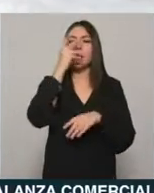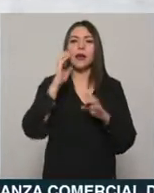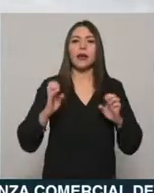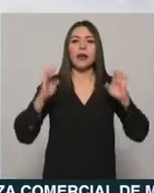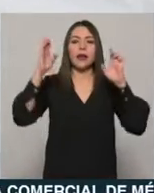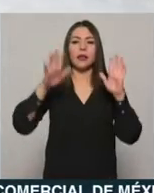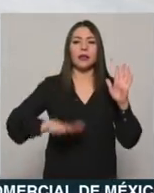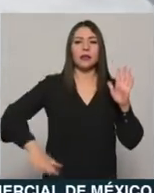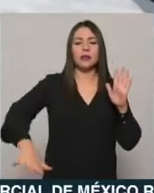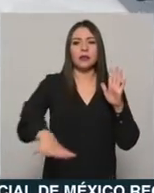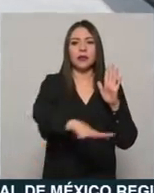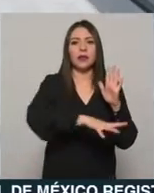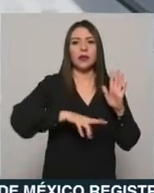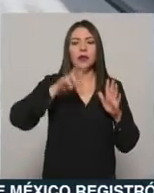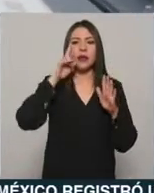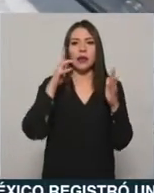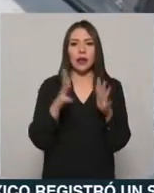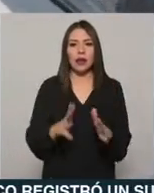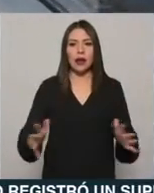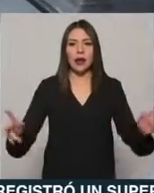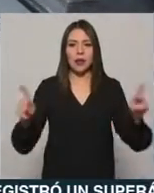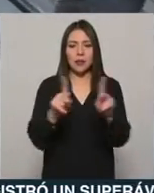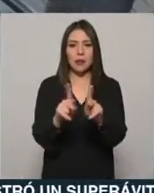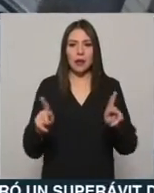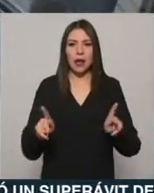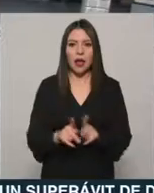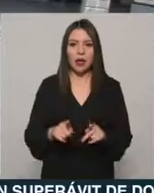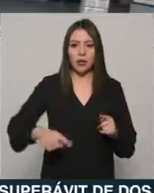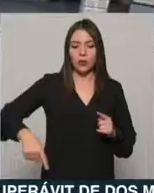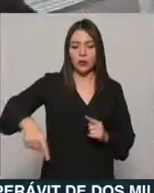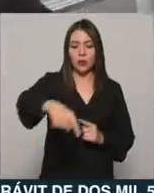el pasillo que deja ver el enorme patio oval.